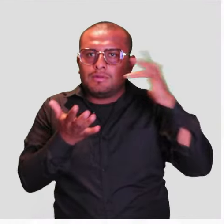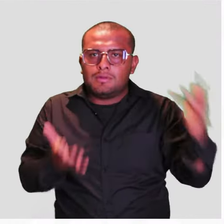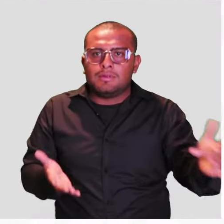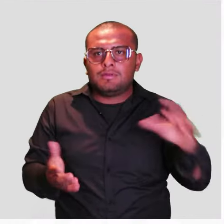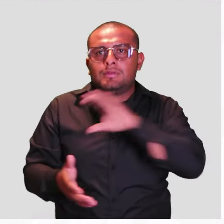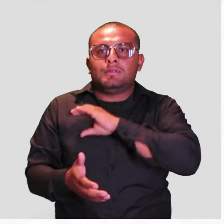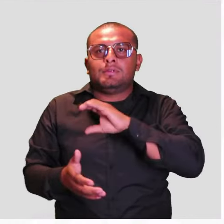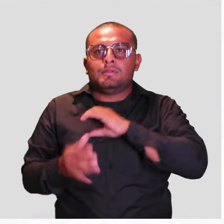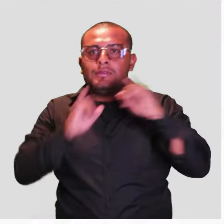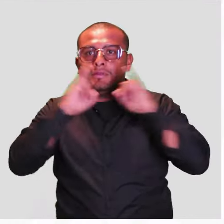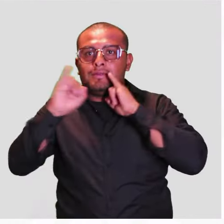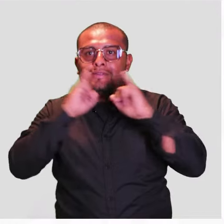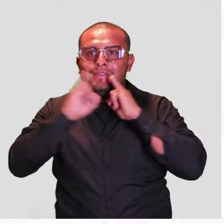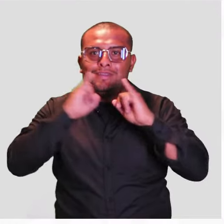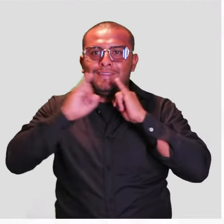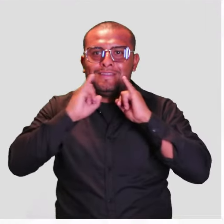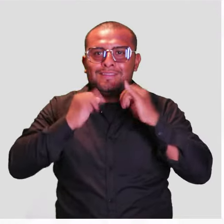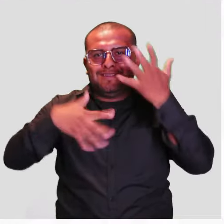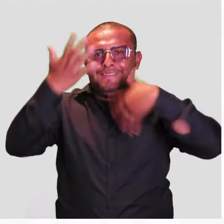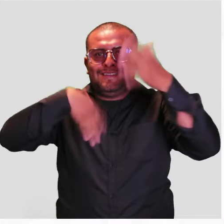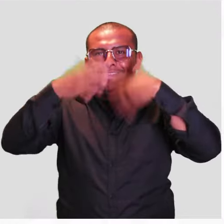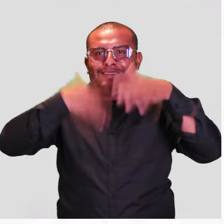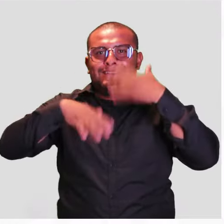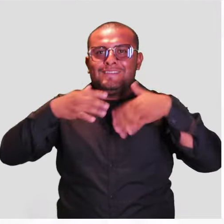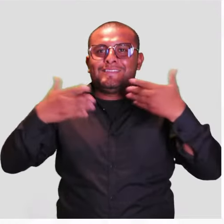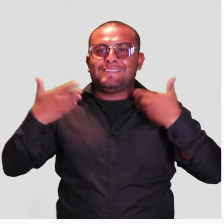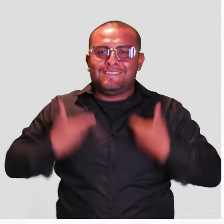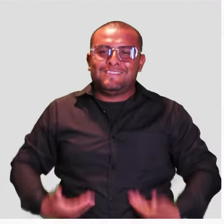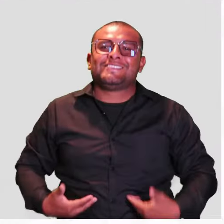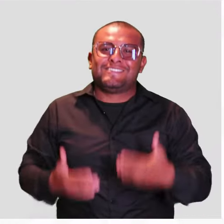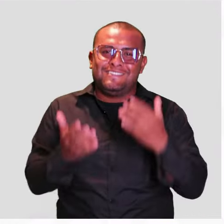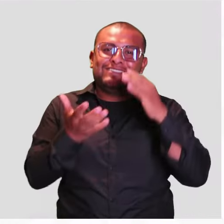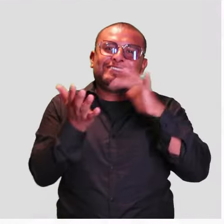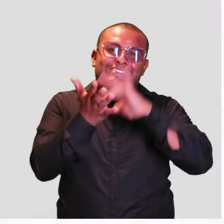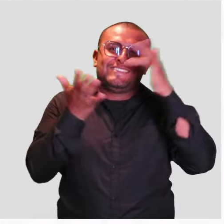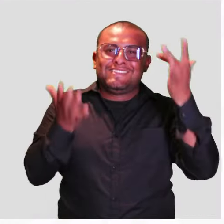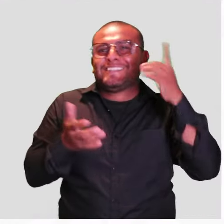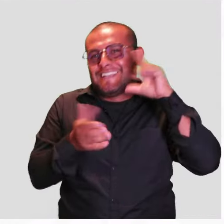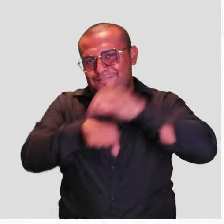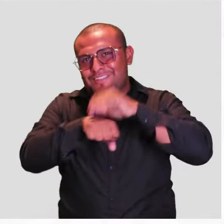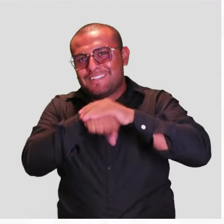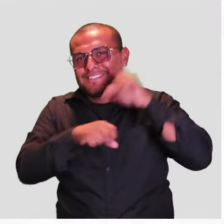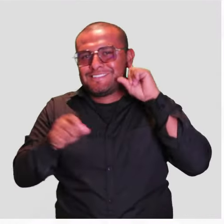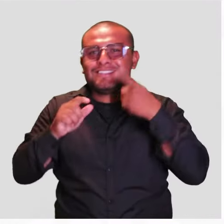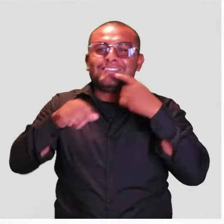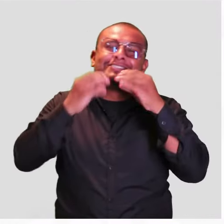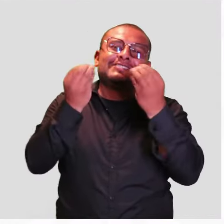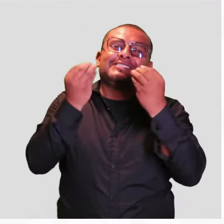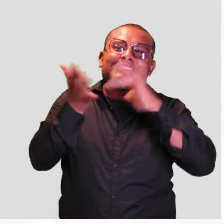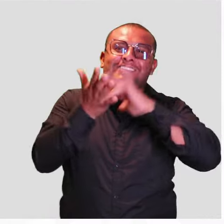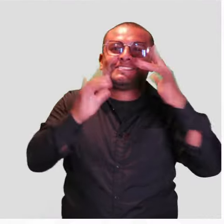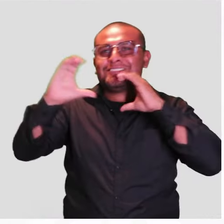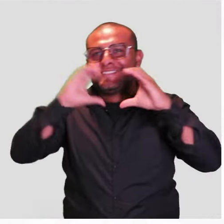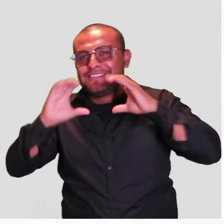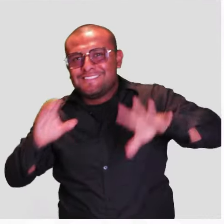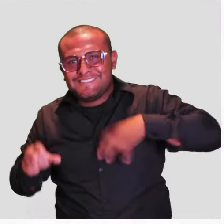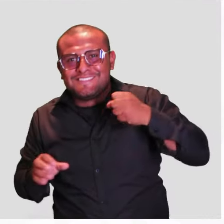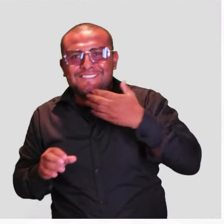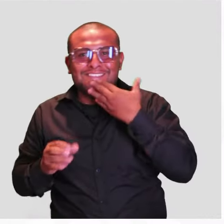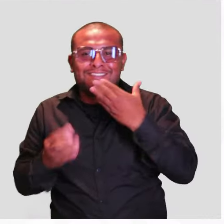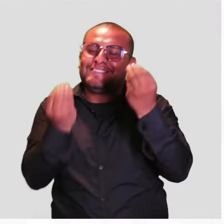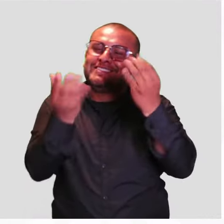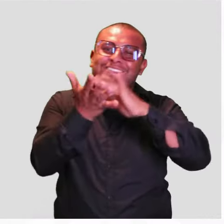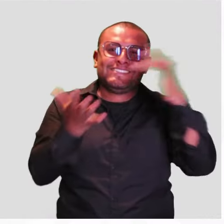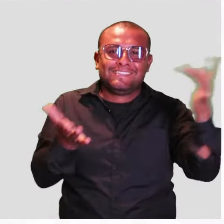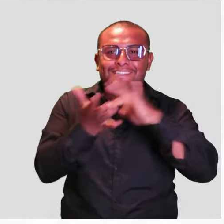intérprete de lengua de señas mexicana y a nuestro intérprete sordo. Muchísimas gracias por este esfuerzo de comunicación y